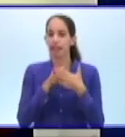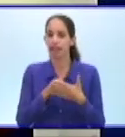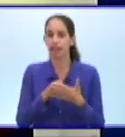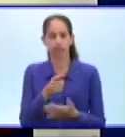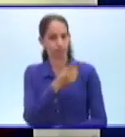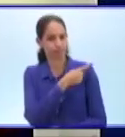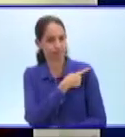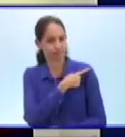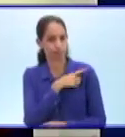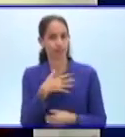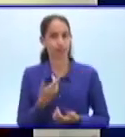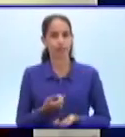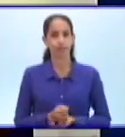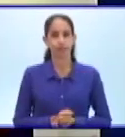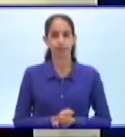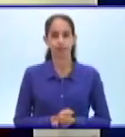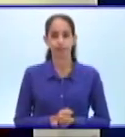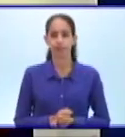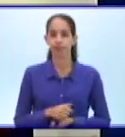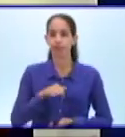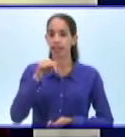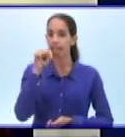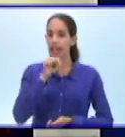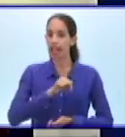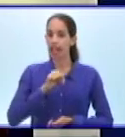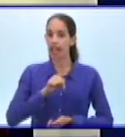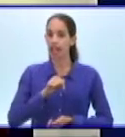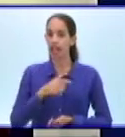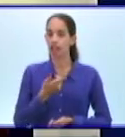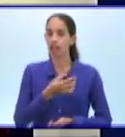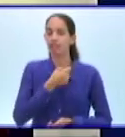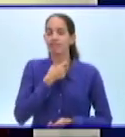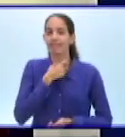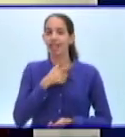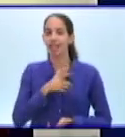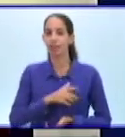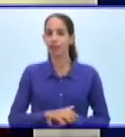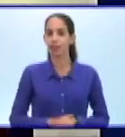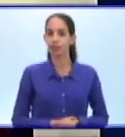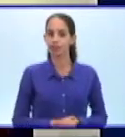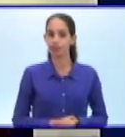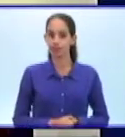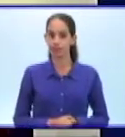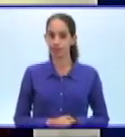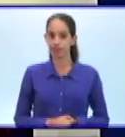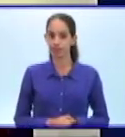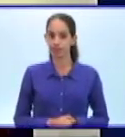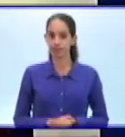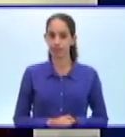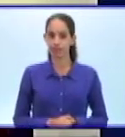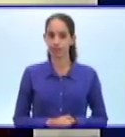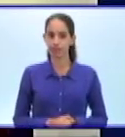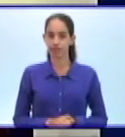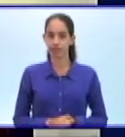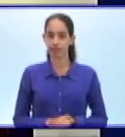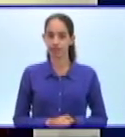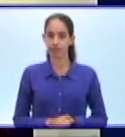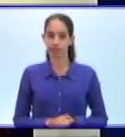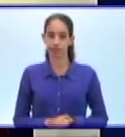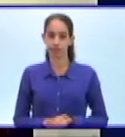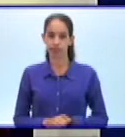primaria. Ahora yo les voy a poner algunos ejemplos. Por ejemplo, para yo